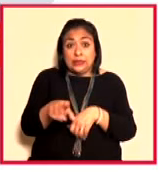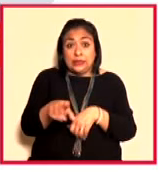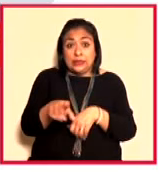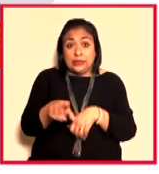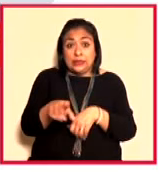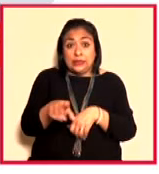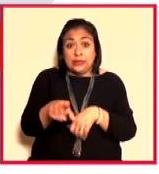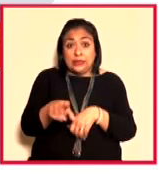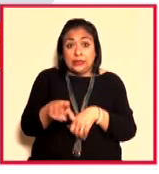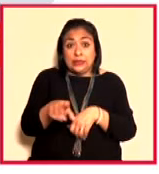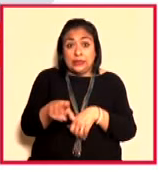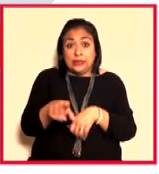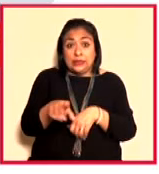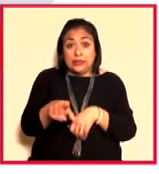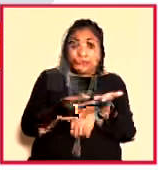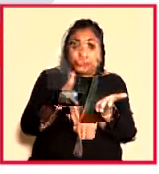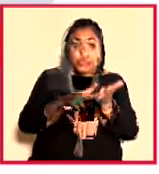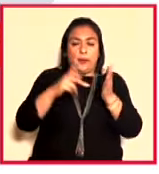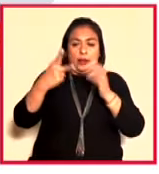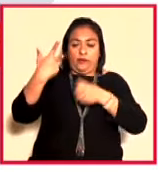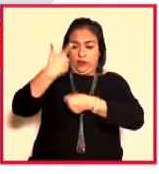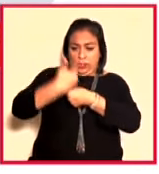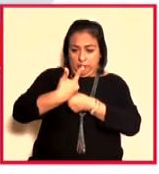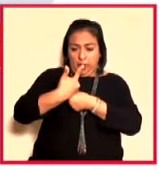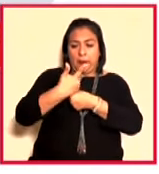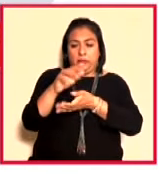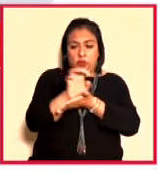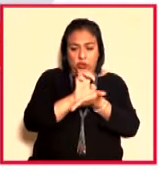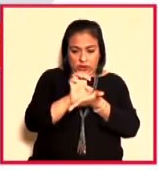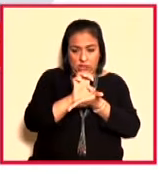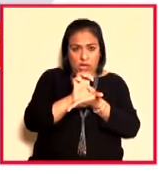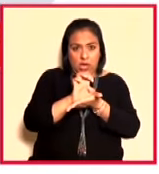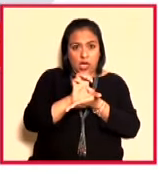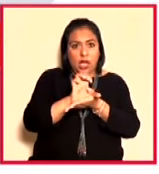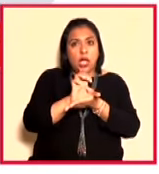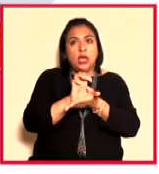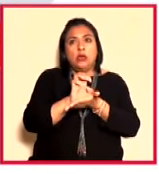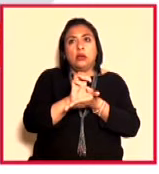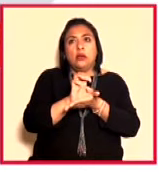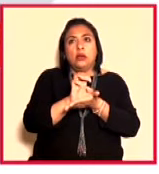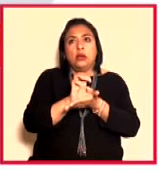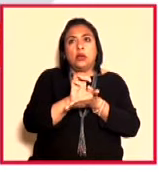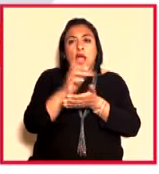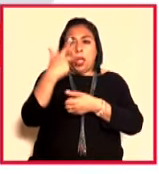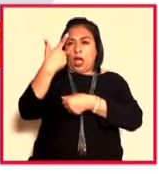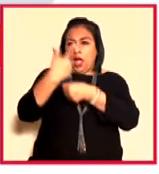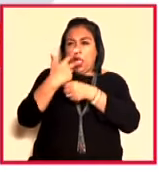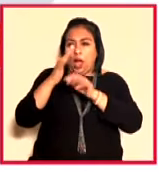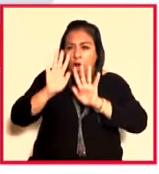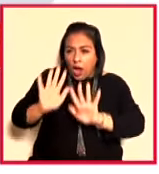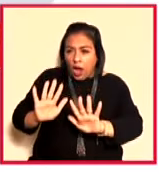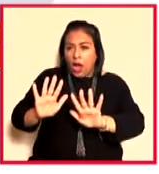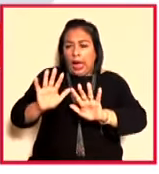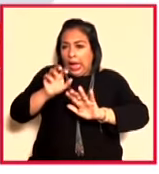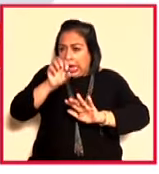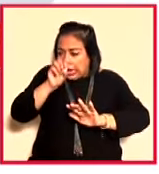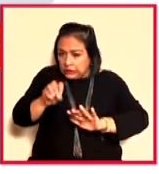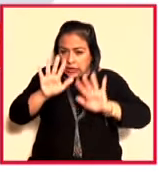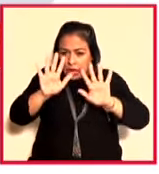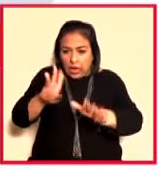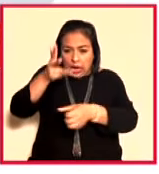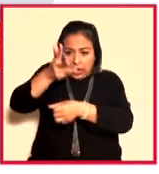Polaridad, porque era, filmábamos la escena y cortaba, no se movía obviamente la cámara, todo se quedaba tal cual y yo iba,